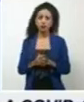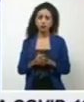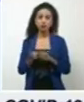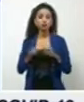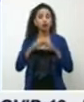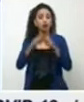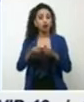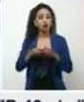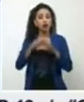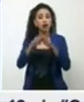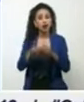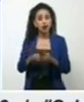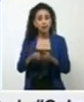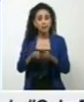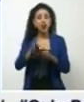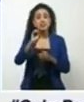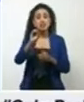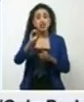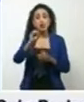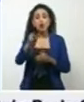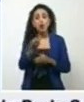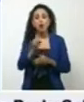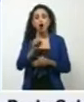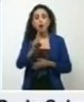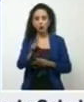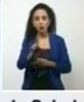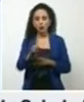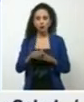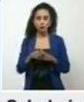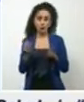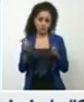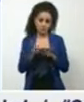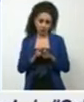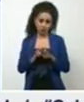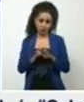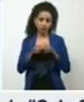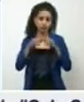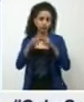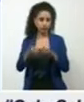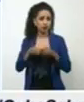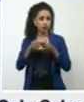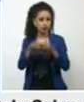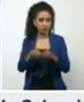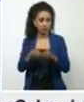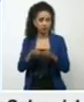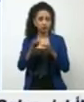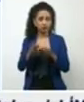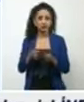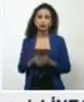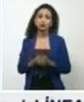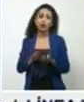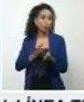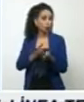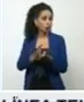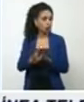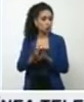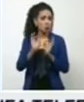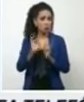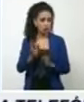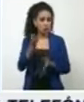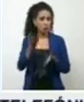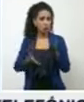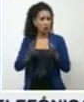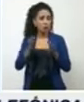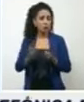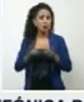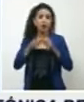con 0,1, pues se mantienen igual. En el caso de Granma se hace